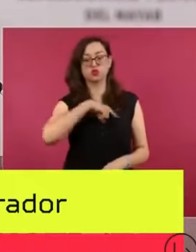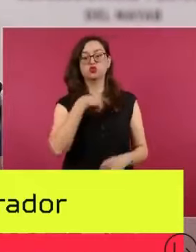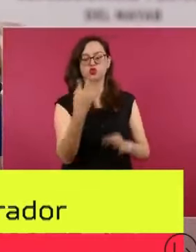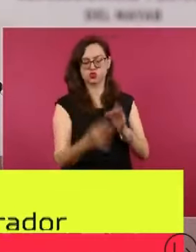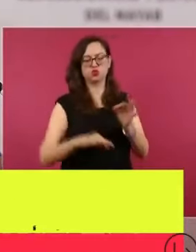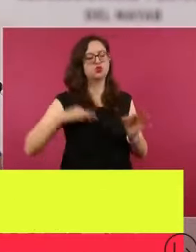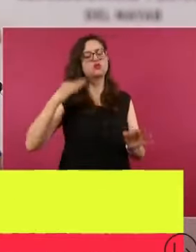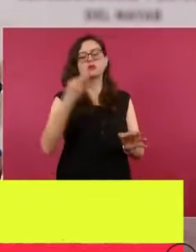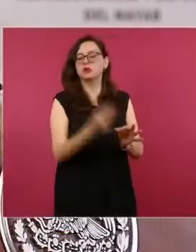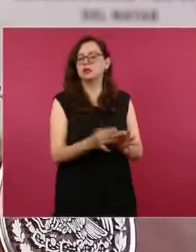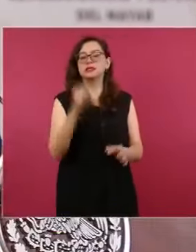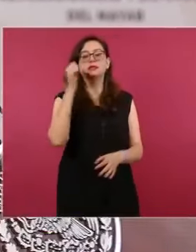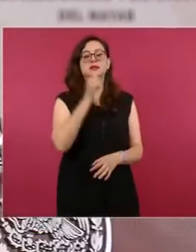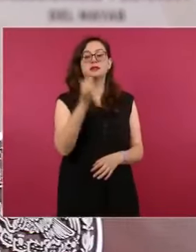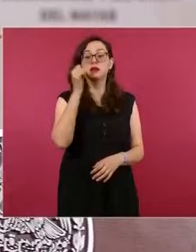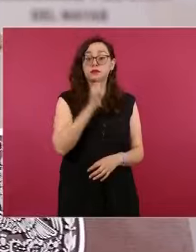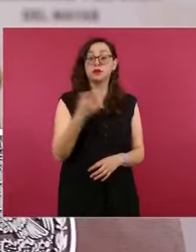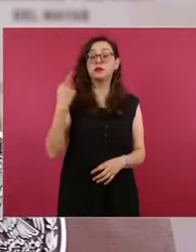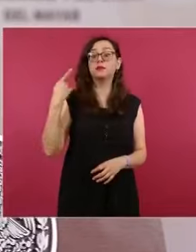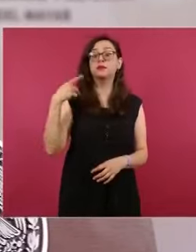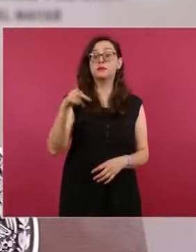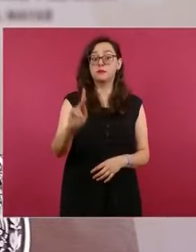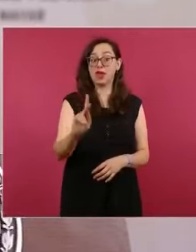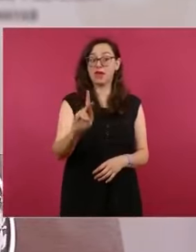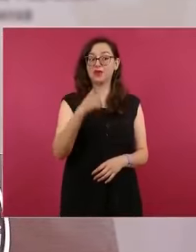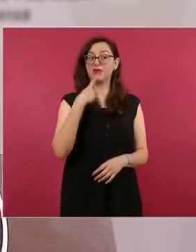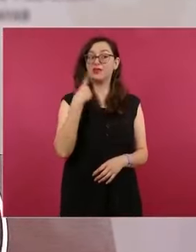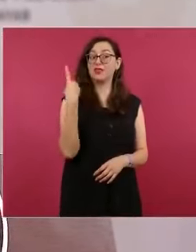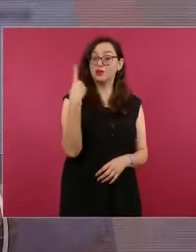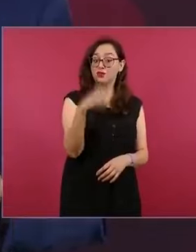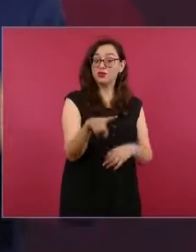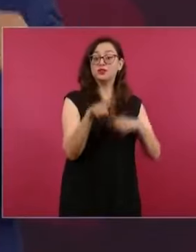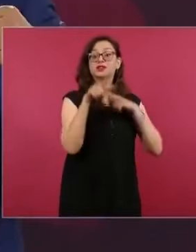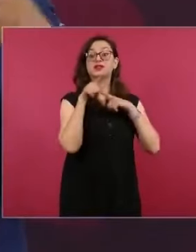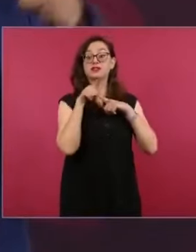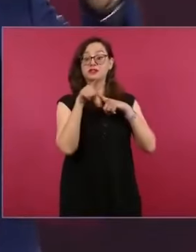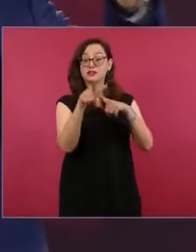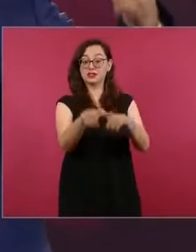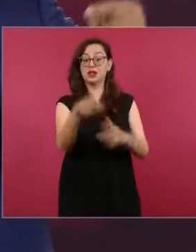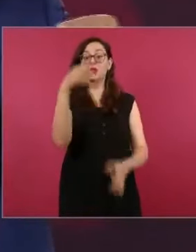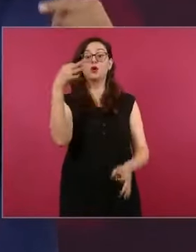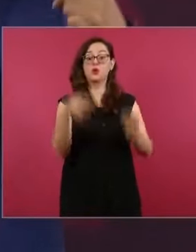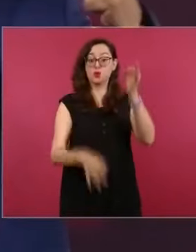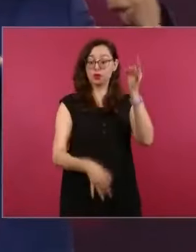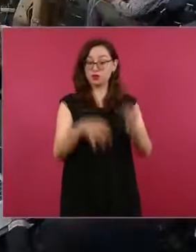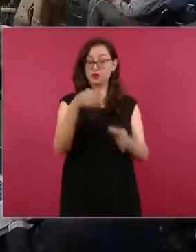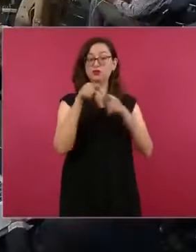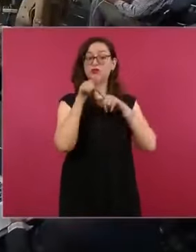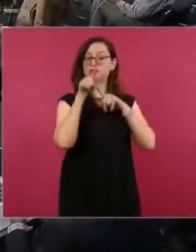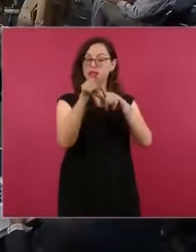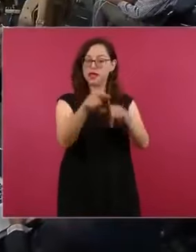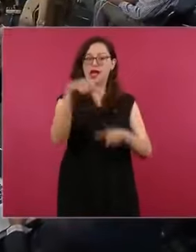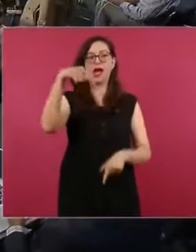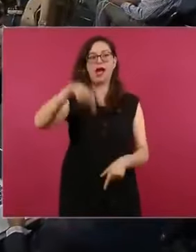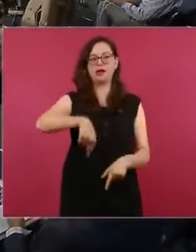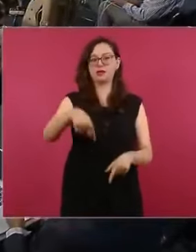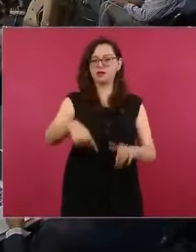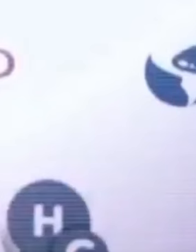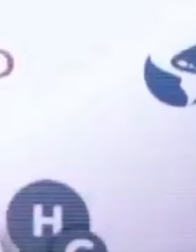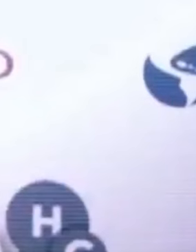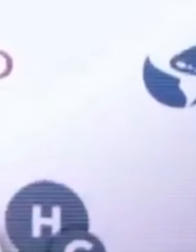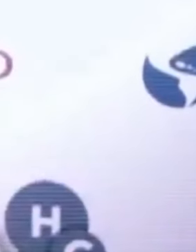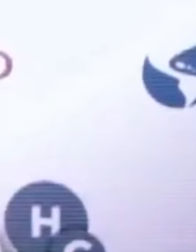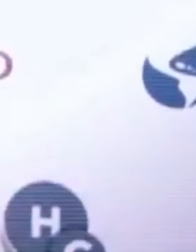lo vamos a litigar. El titular del Ejecutivo reprochó al Poder Judicial por conceder el amparo a la